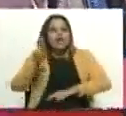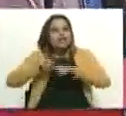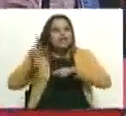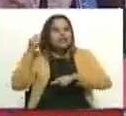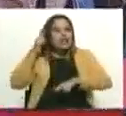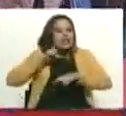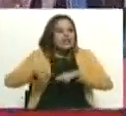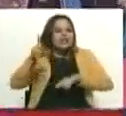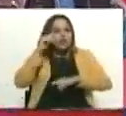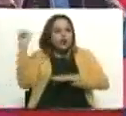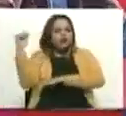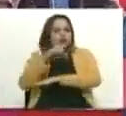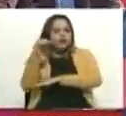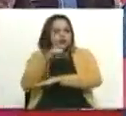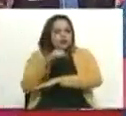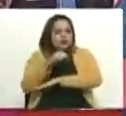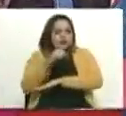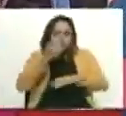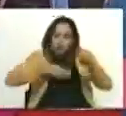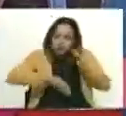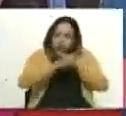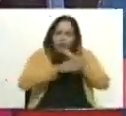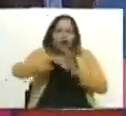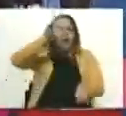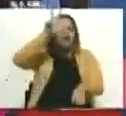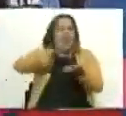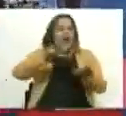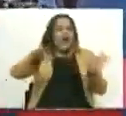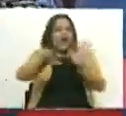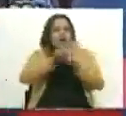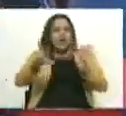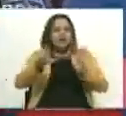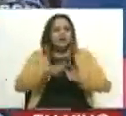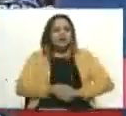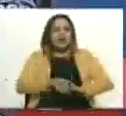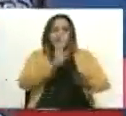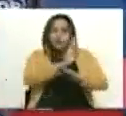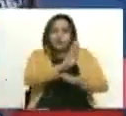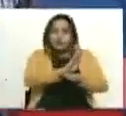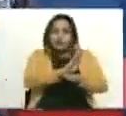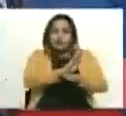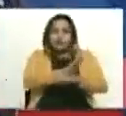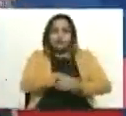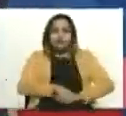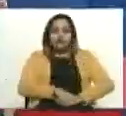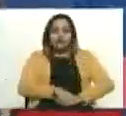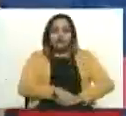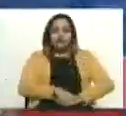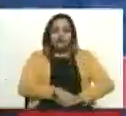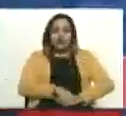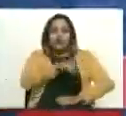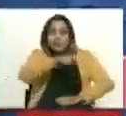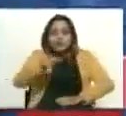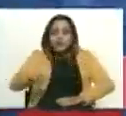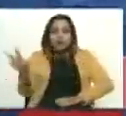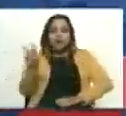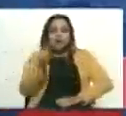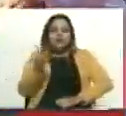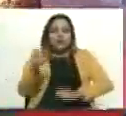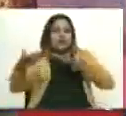trastorno del espectro autista, vamos a aprobar la ley de protección de venezolanas y